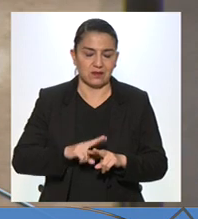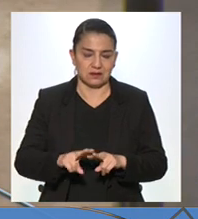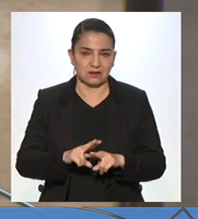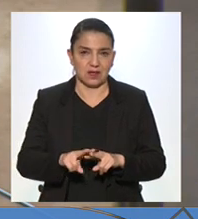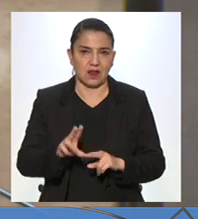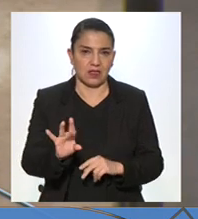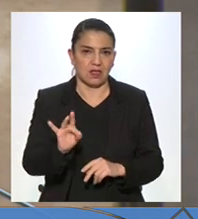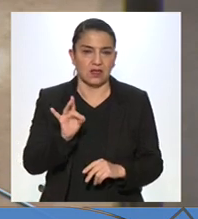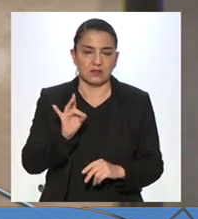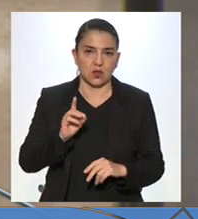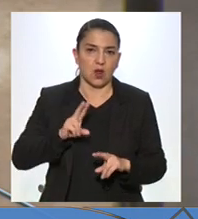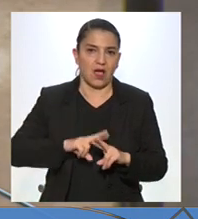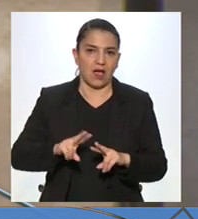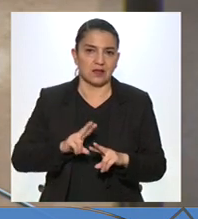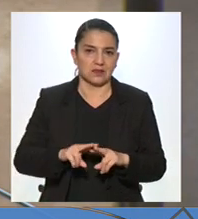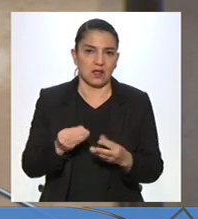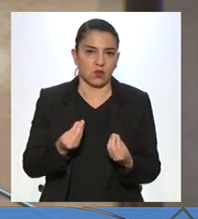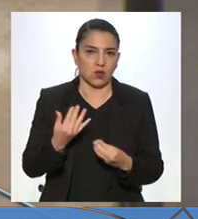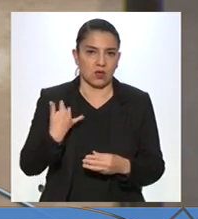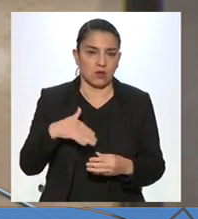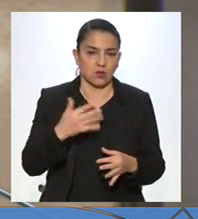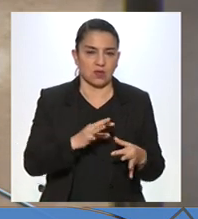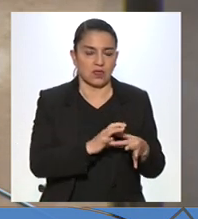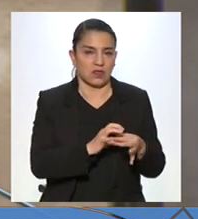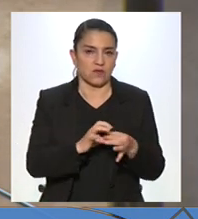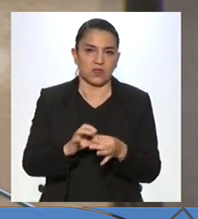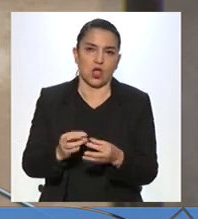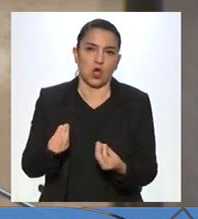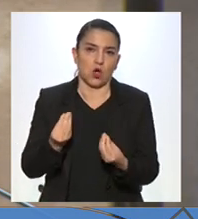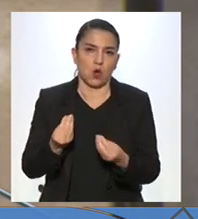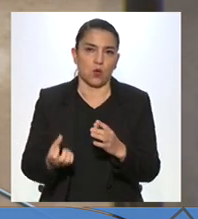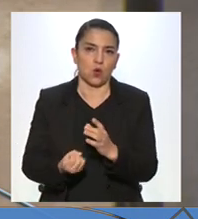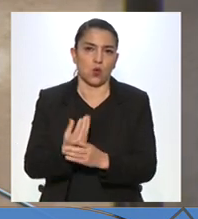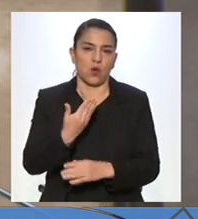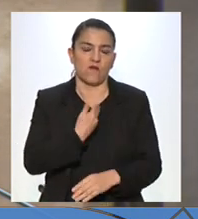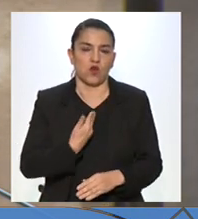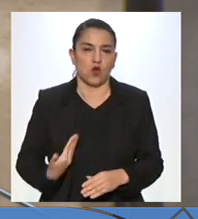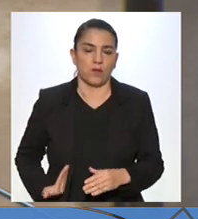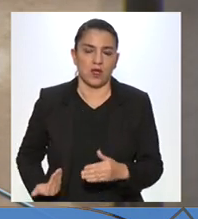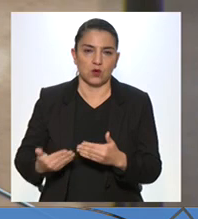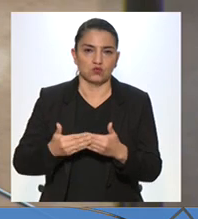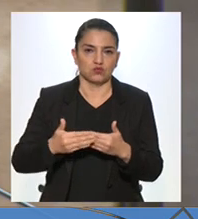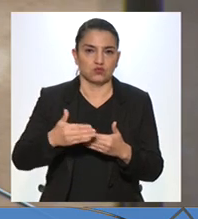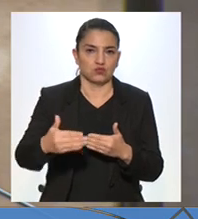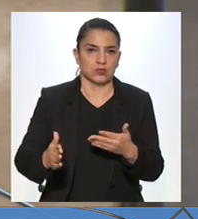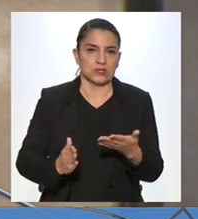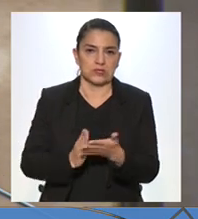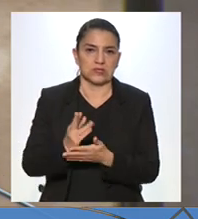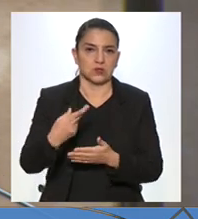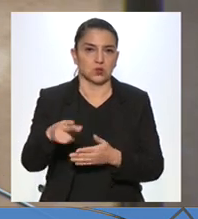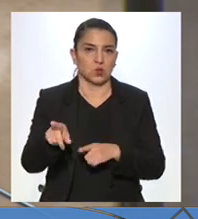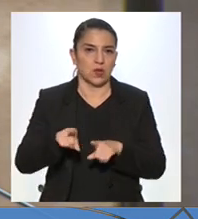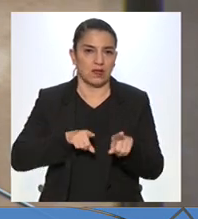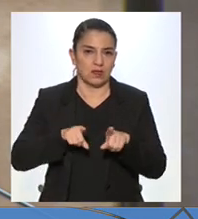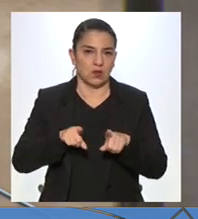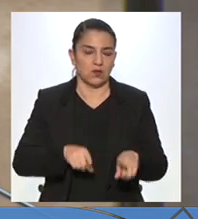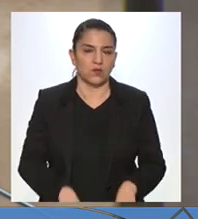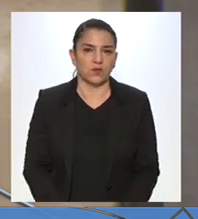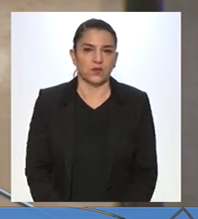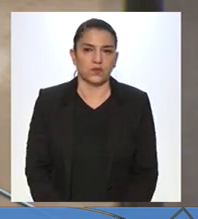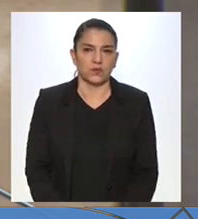actuar es relevante para efectos de cómo un nuevo gobierno vaya a iniciar su gestión.